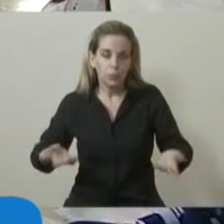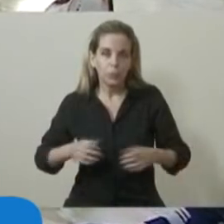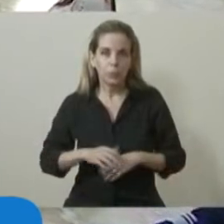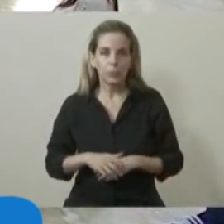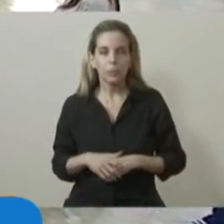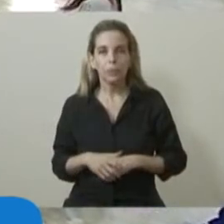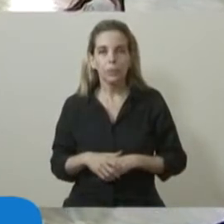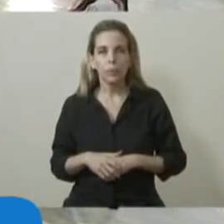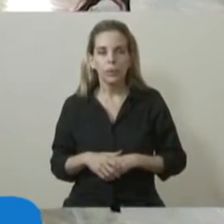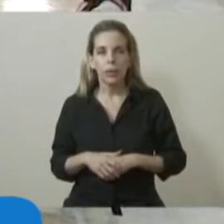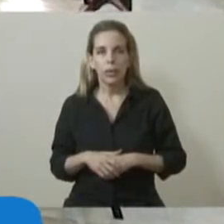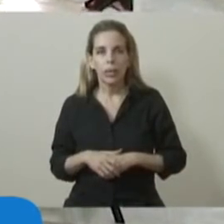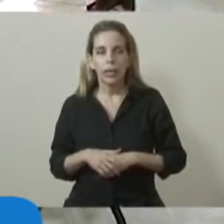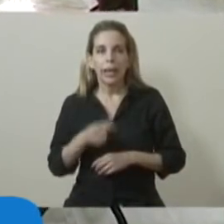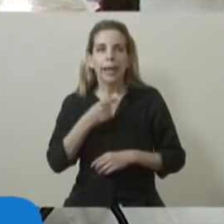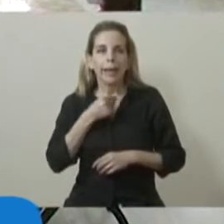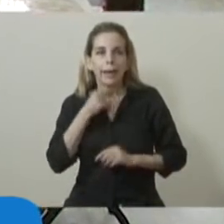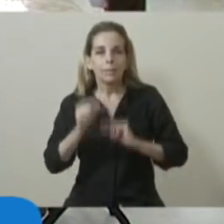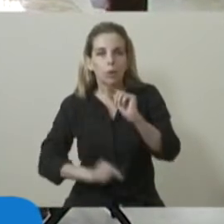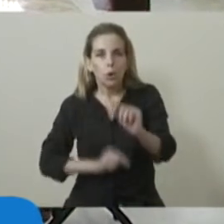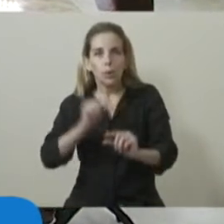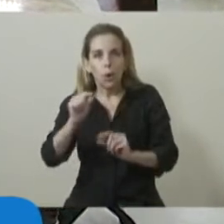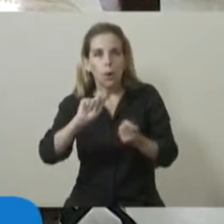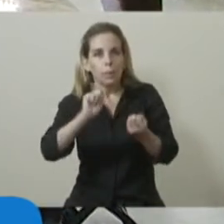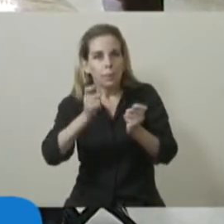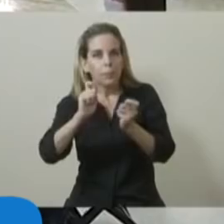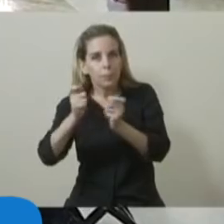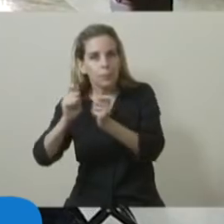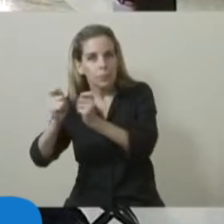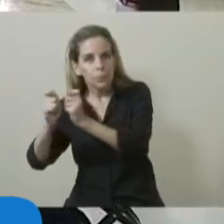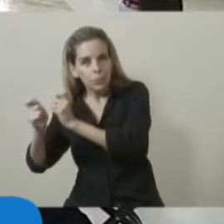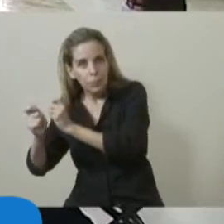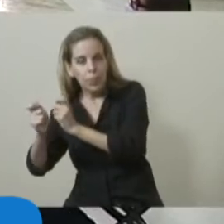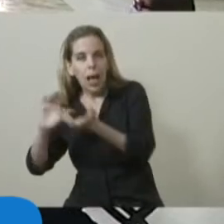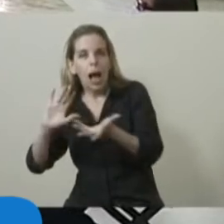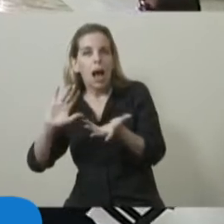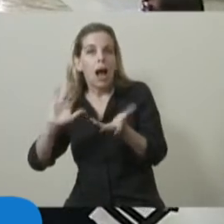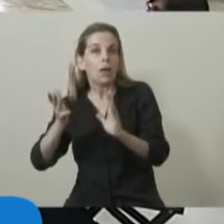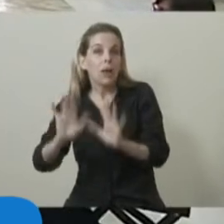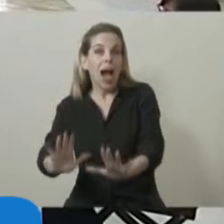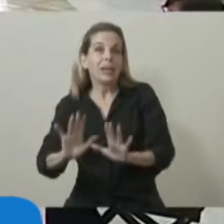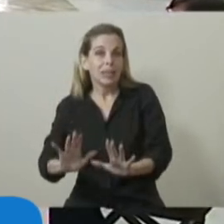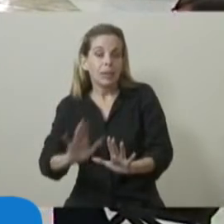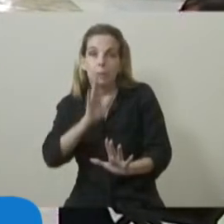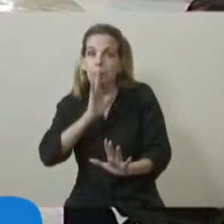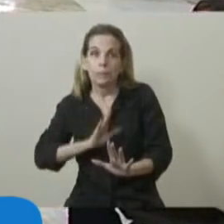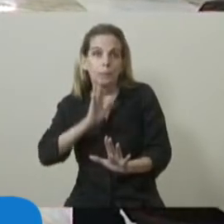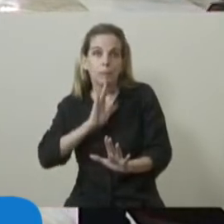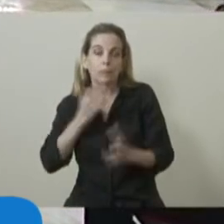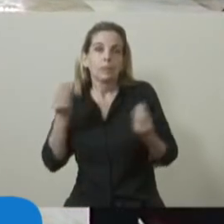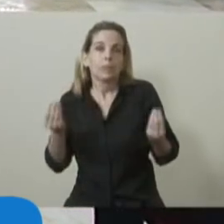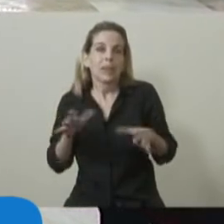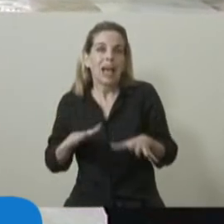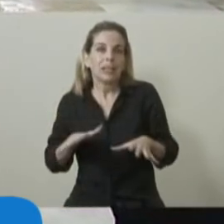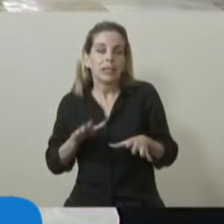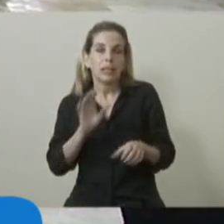Y debemos ir adecuándonos también a las condiciones que nos impone el virus, que lejos está de ser